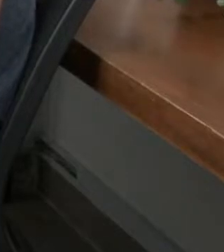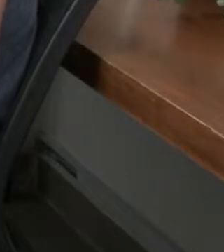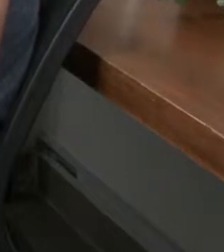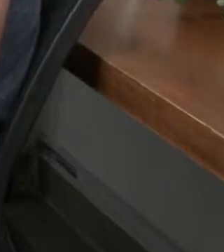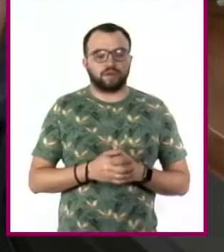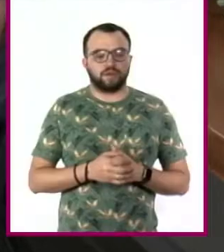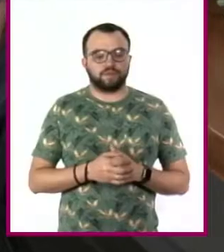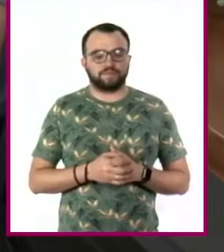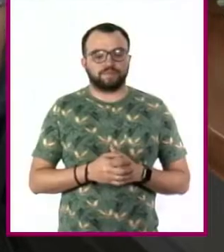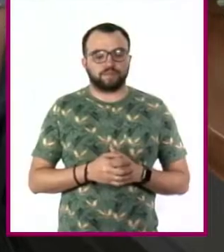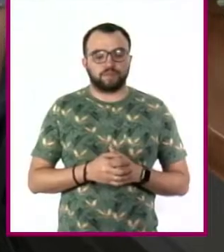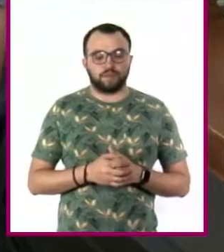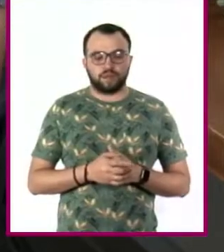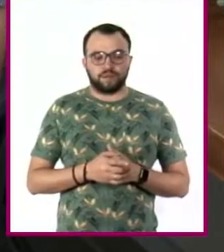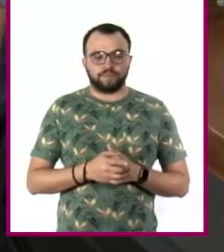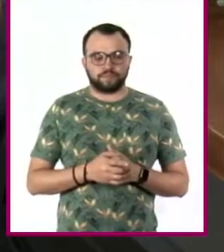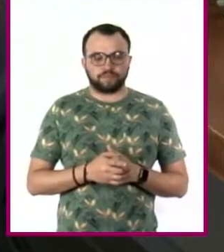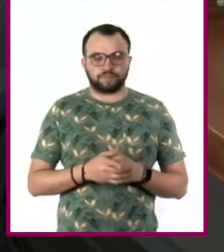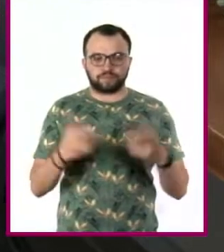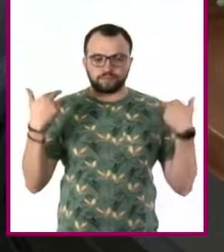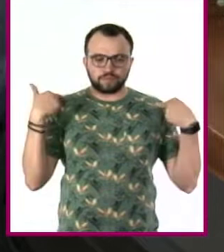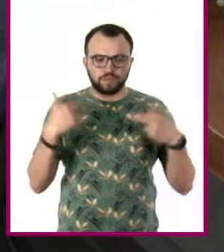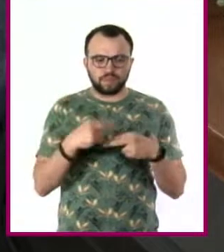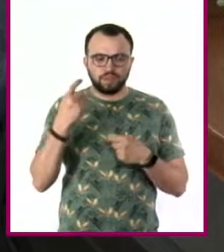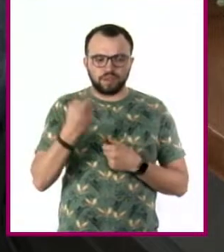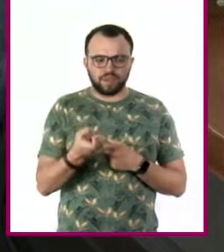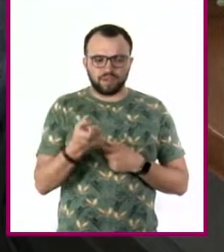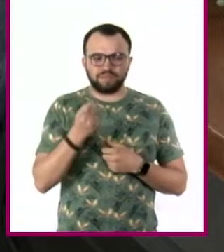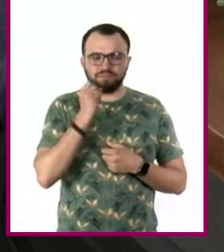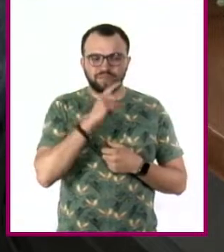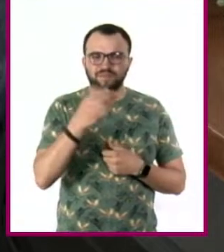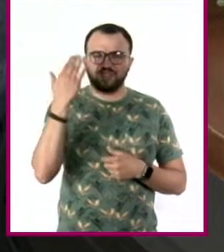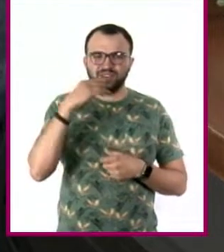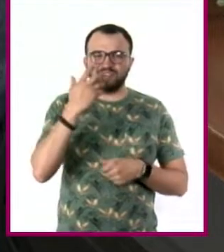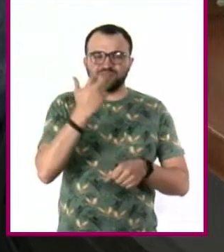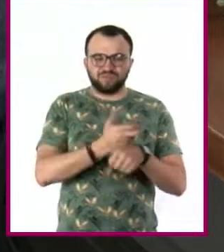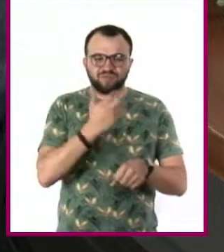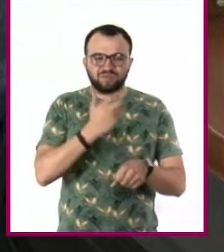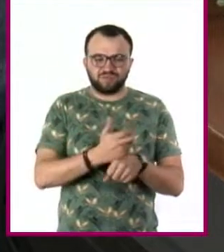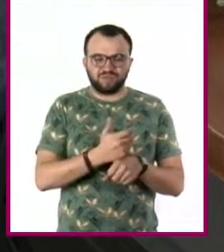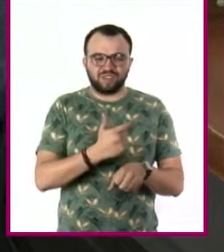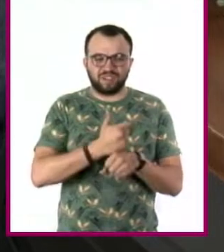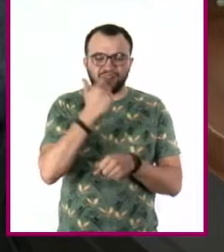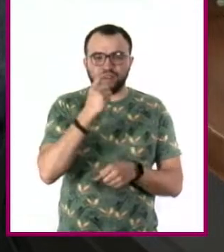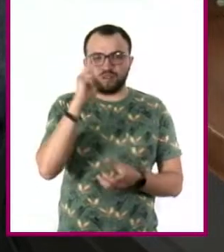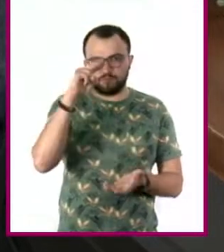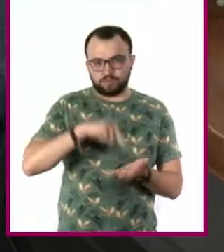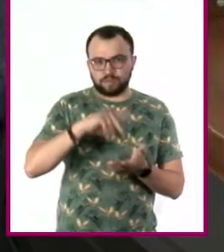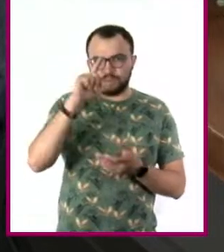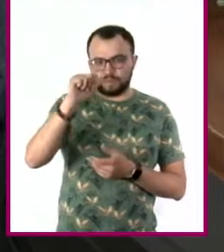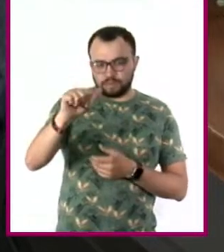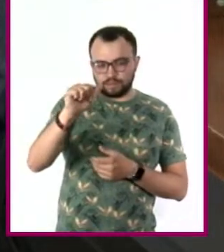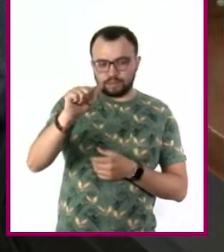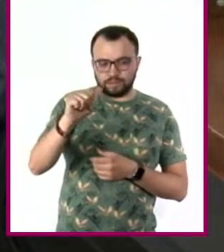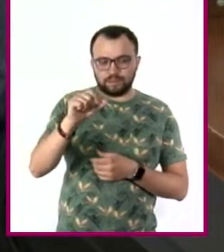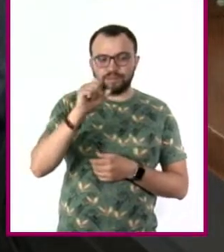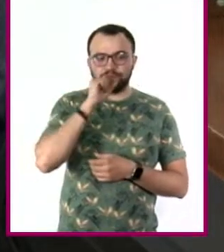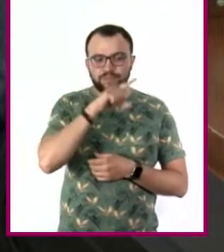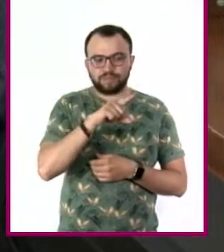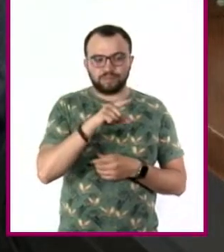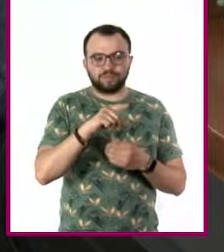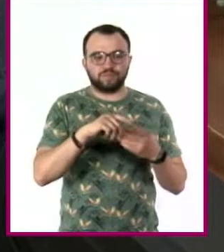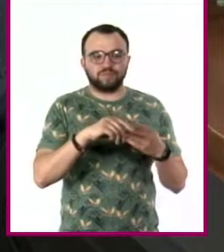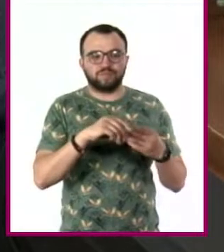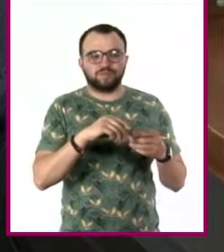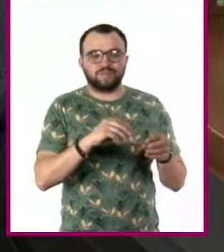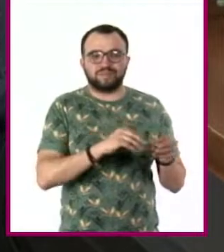Maestro Raúl, esa crisis migratoria que preocupaba tanto a Estados Unidos resultó en 2016 en la deportación